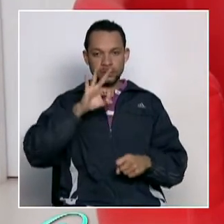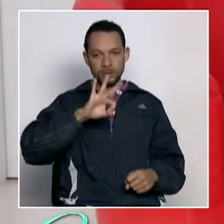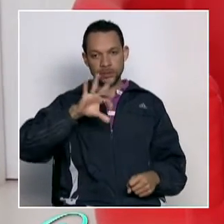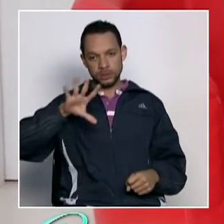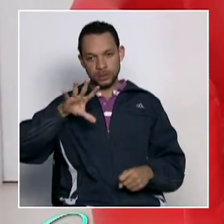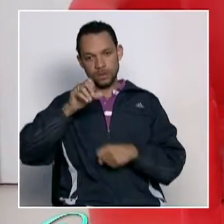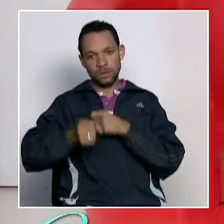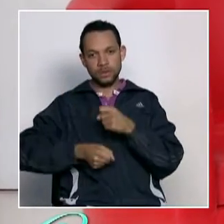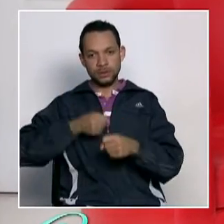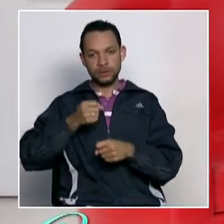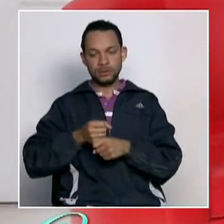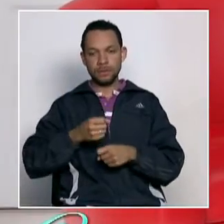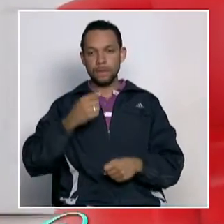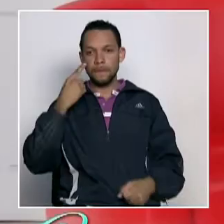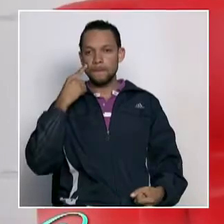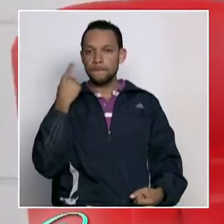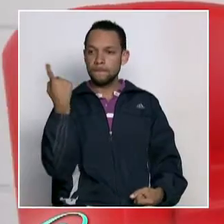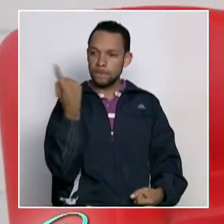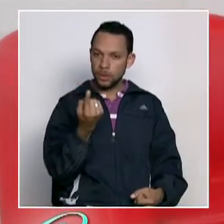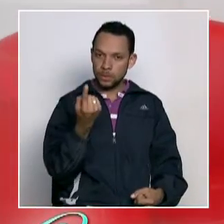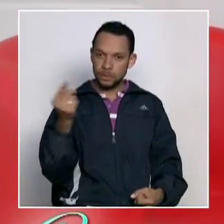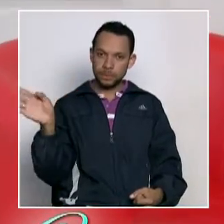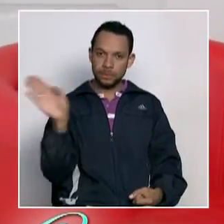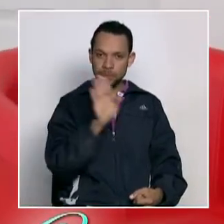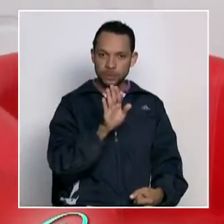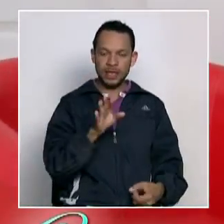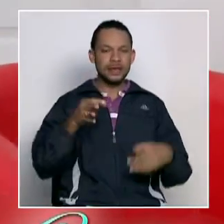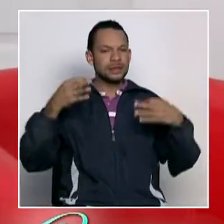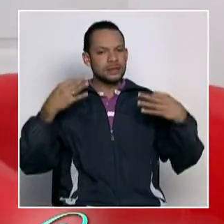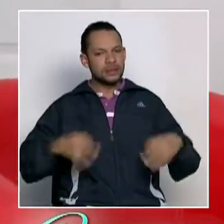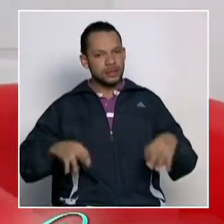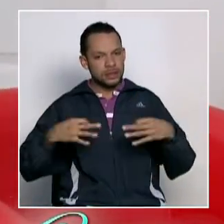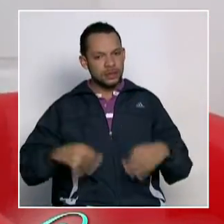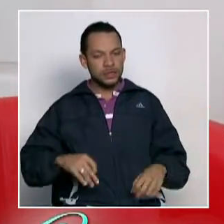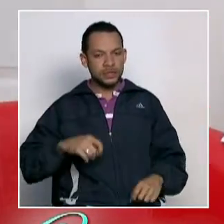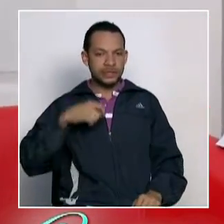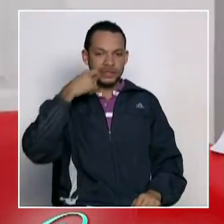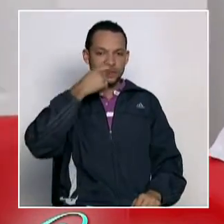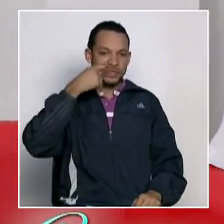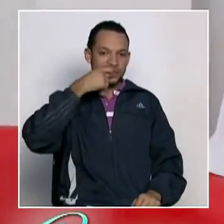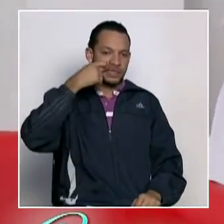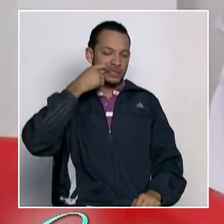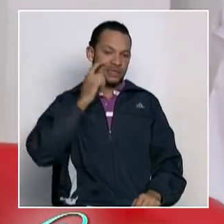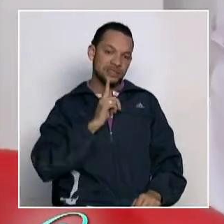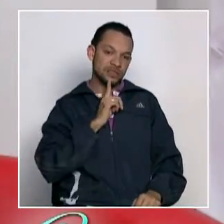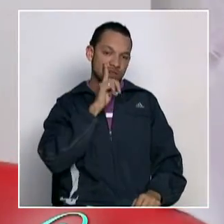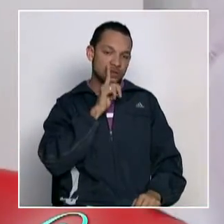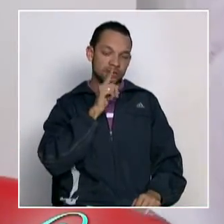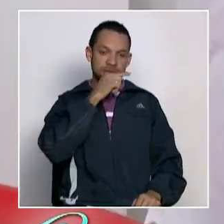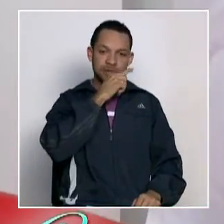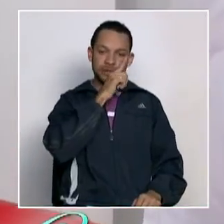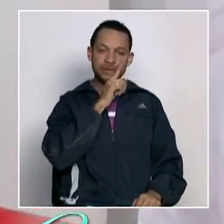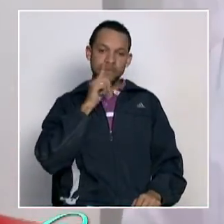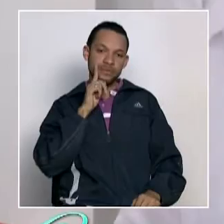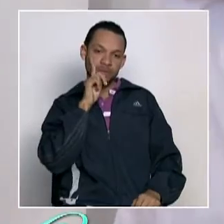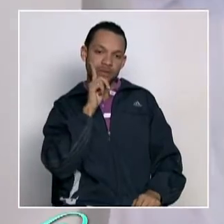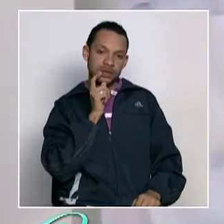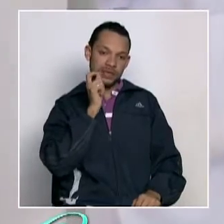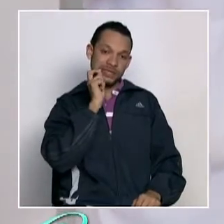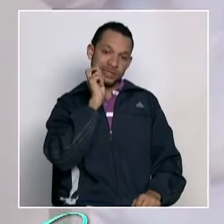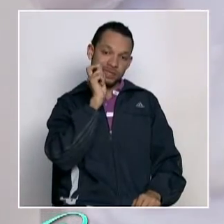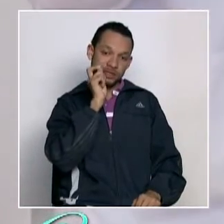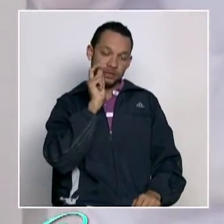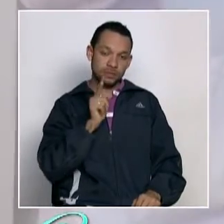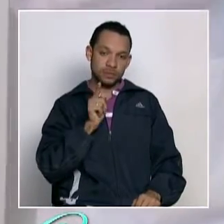mostrarles, para que simplifiquemos el proceso, cómo un canino incluido... Un colmillo. Sí, un colmillo, en este